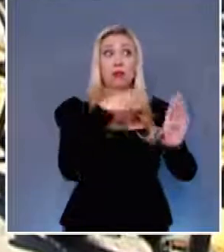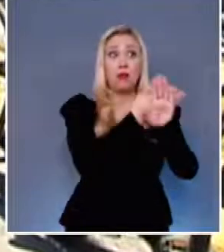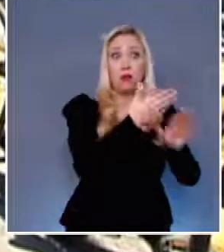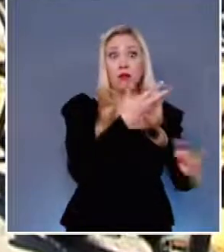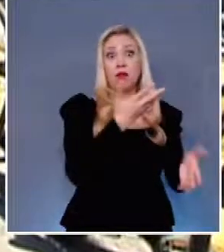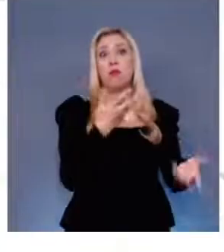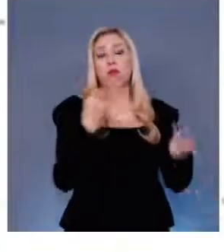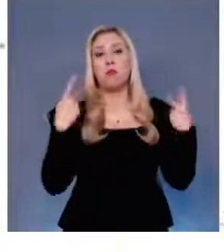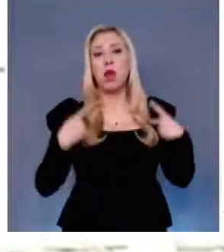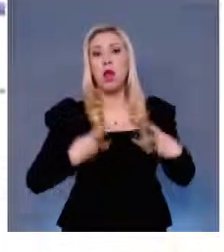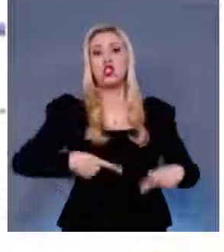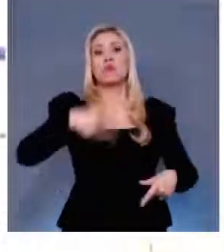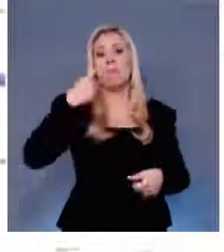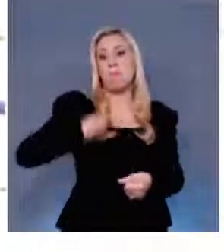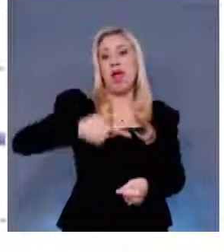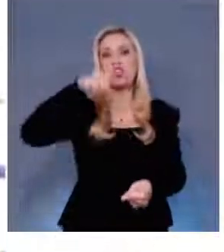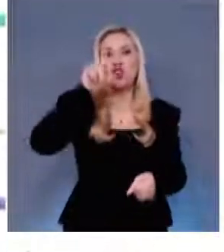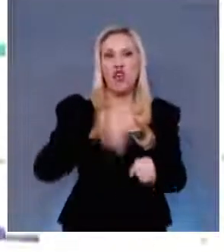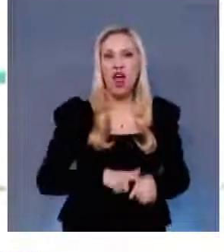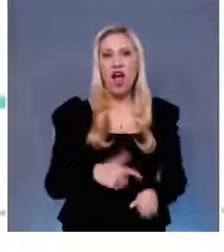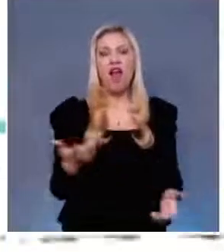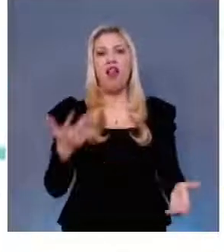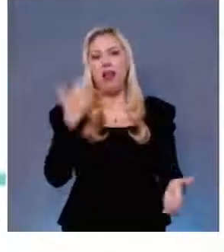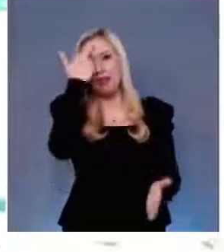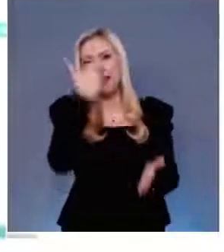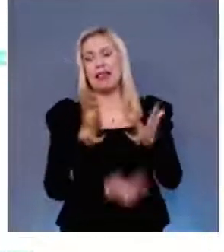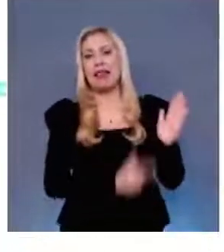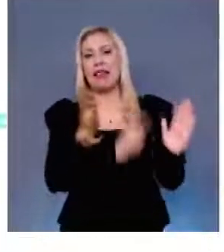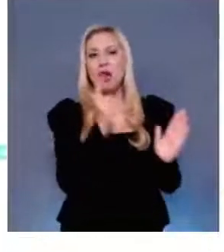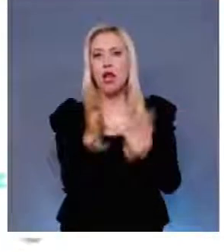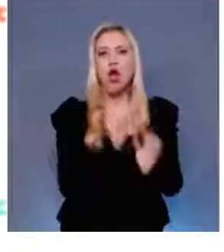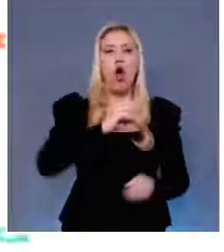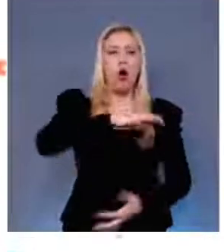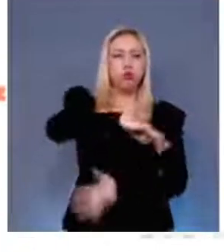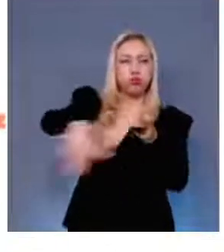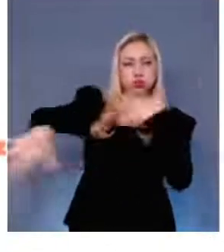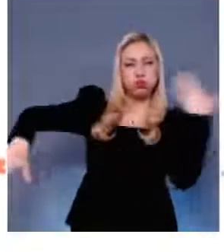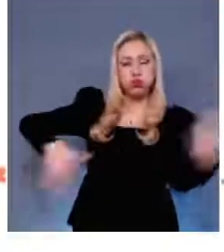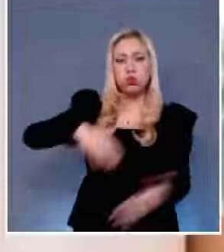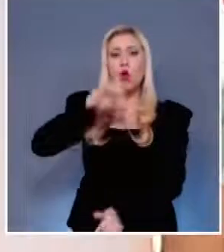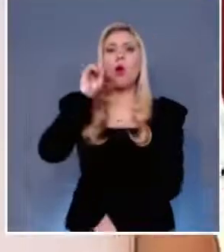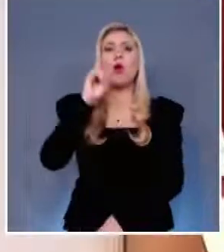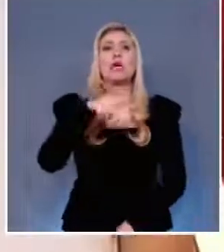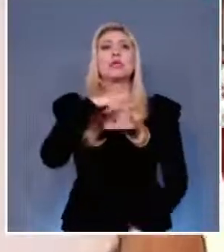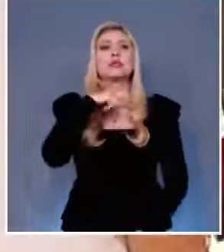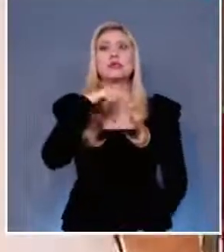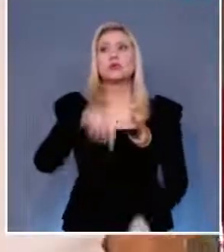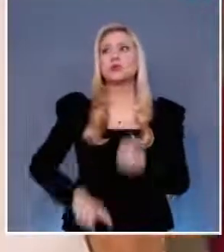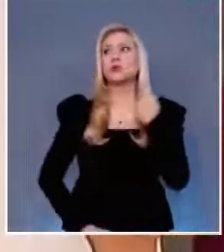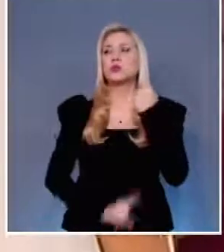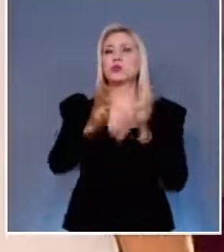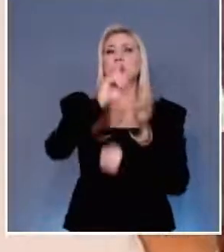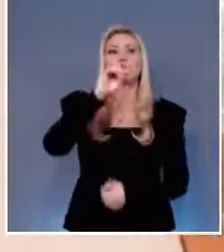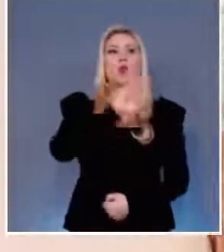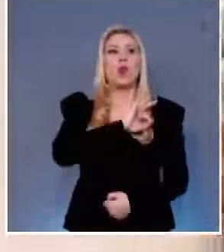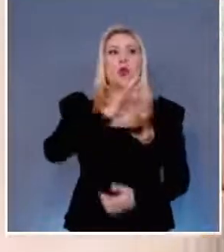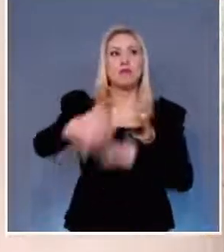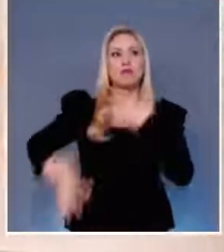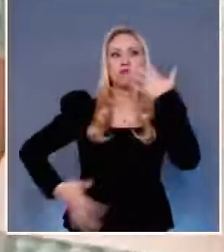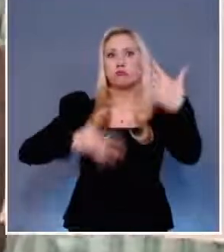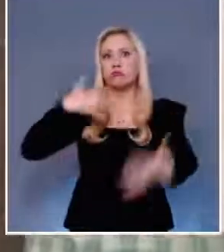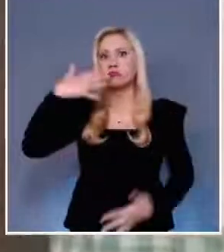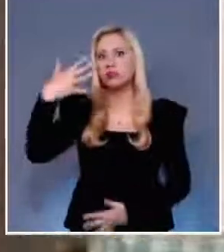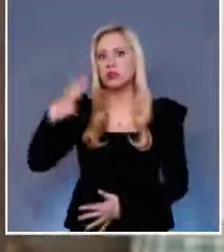delito, perturbe el orden público o la seguridad nacional. El derecho a la información será